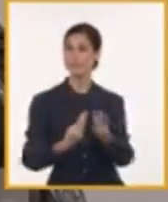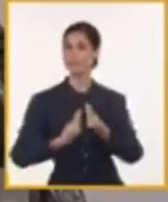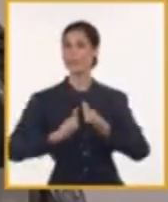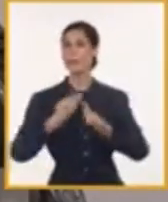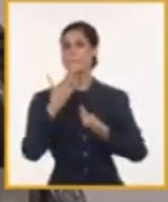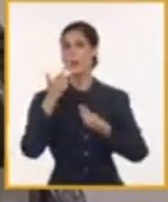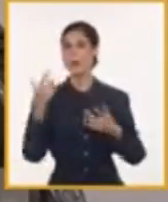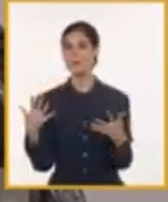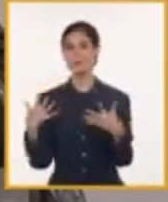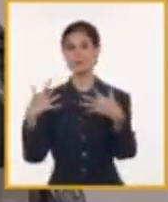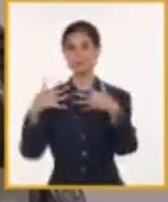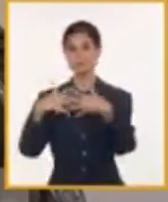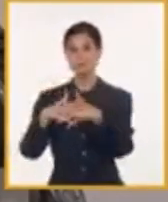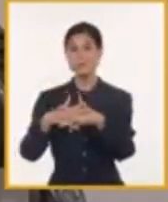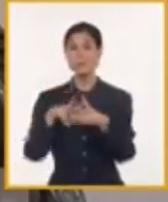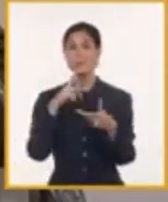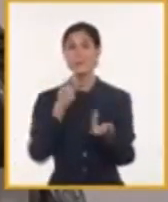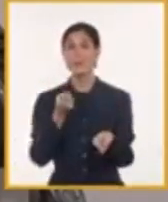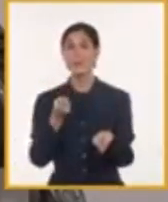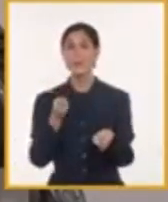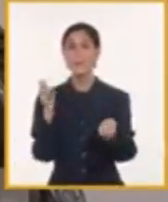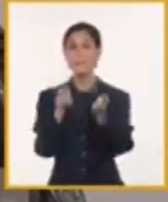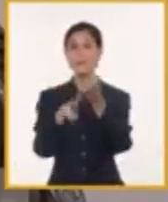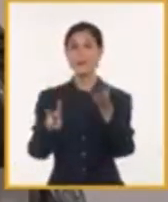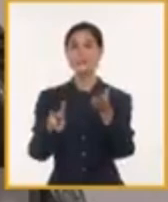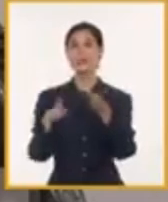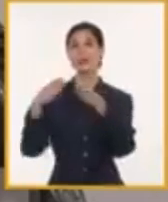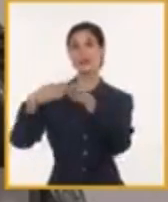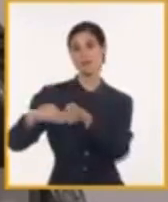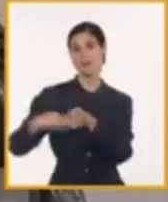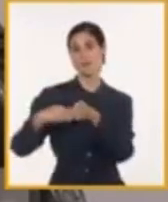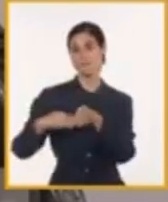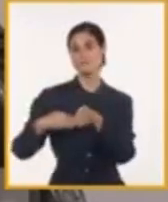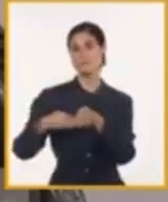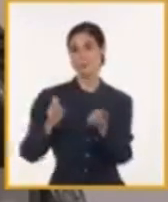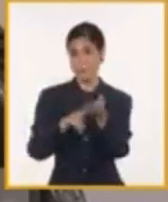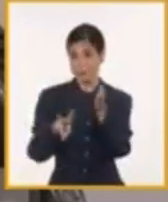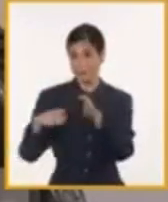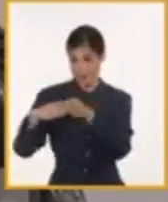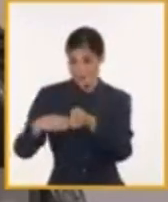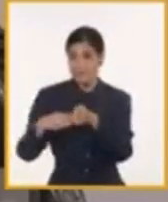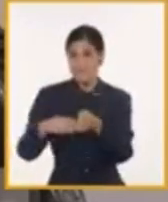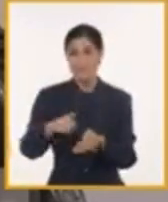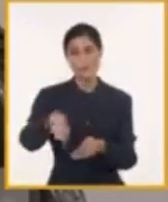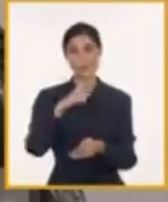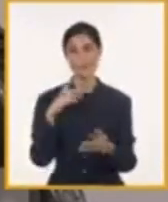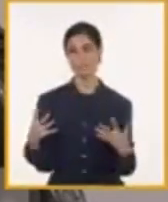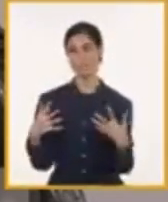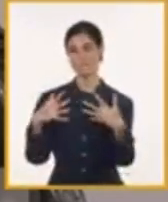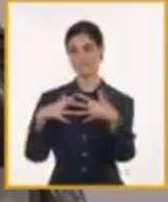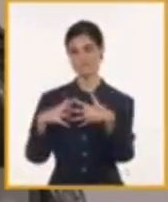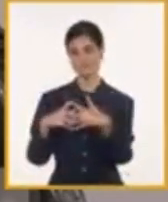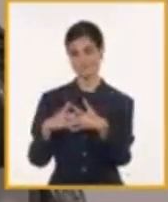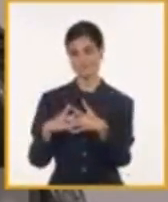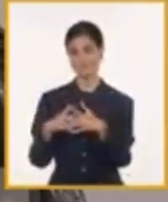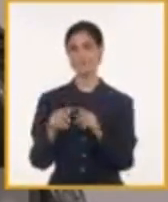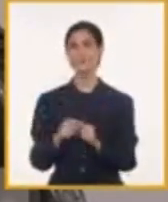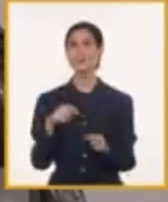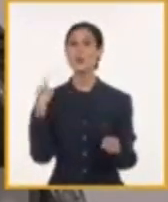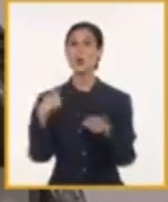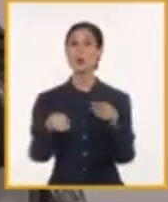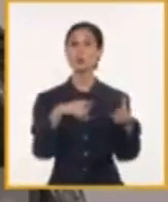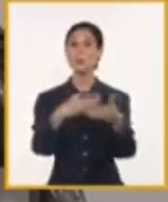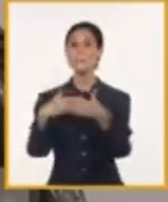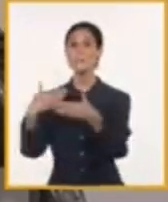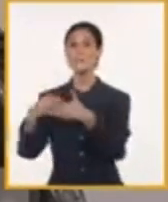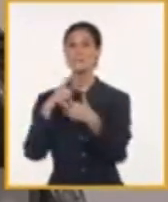industrial de Granma. Y el resto de los proyectos que tenemos en cartera y que estamos intencionando son también en función del